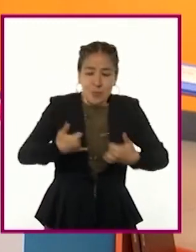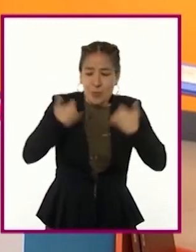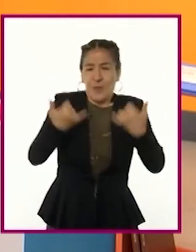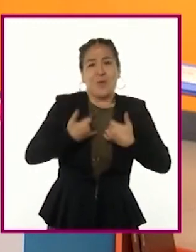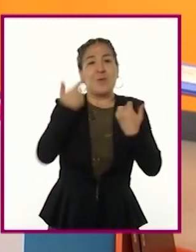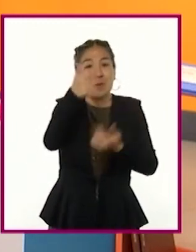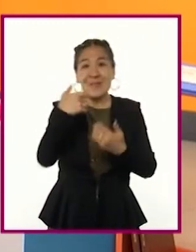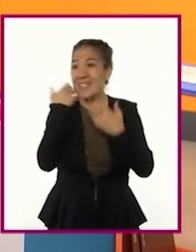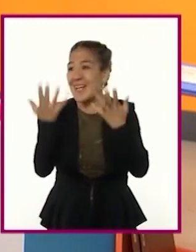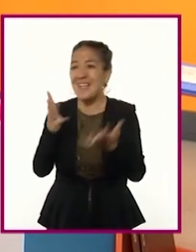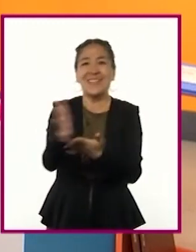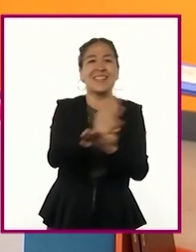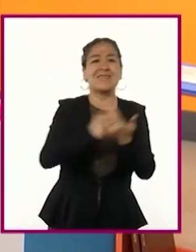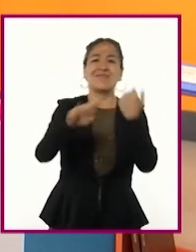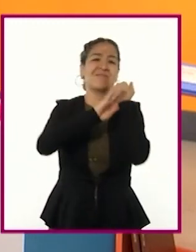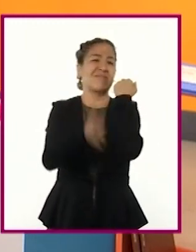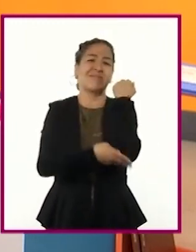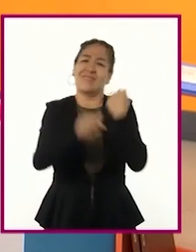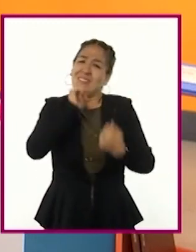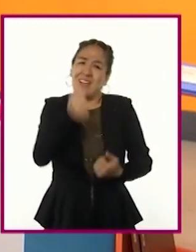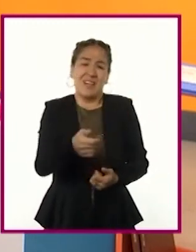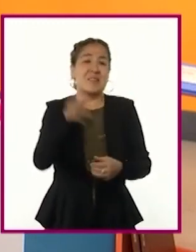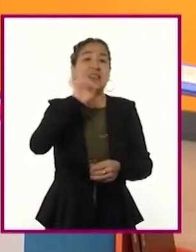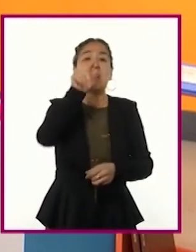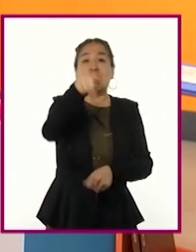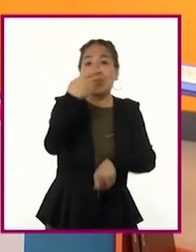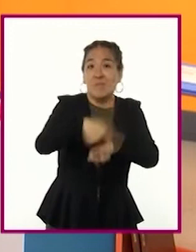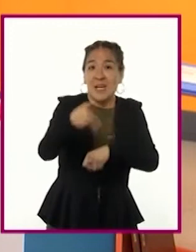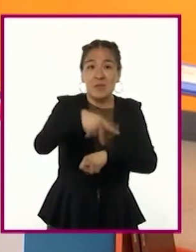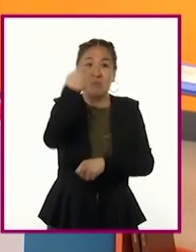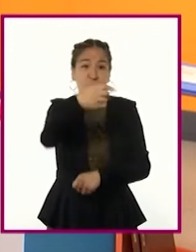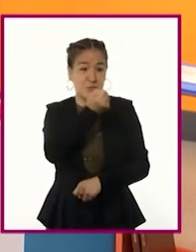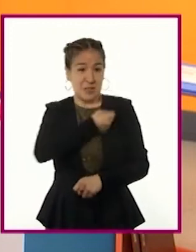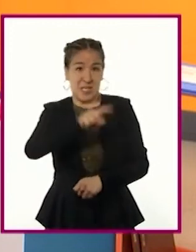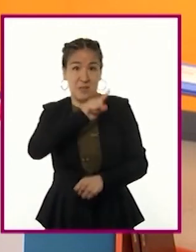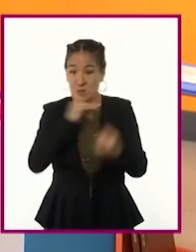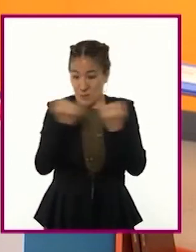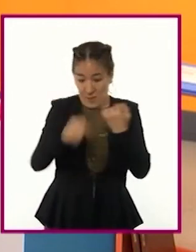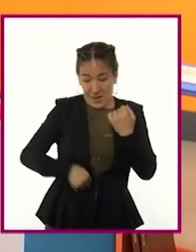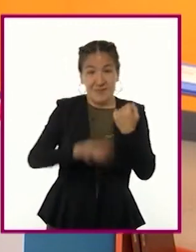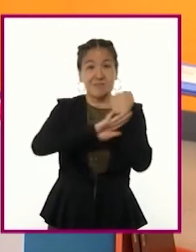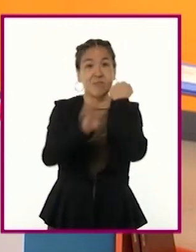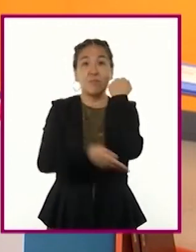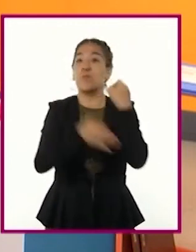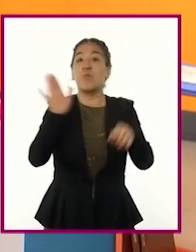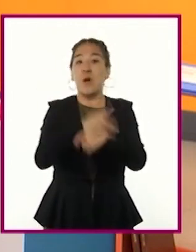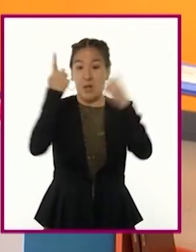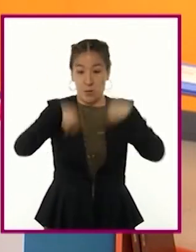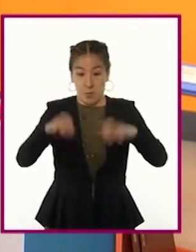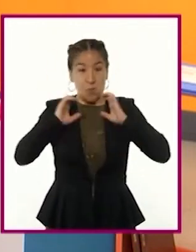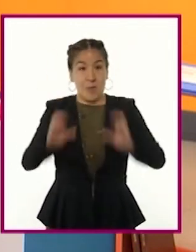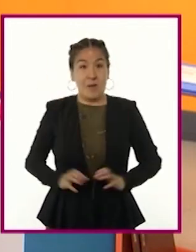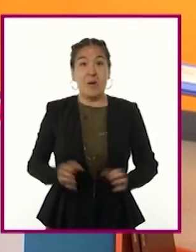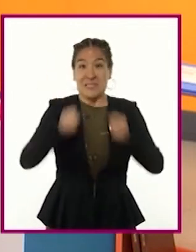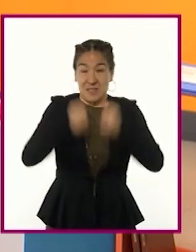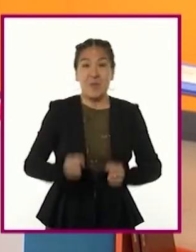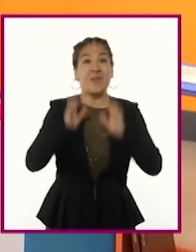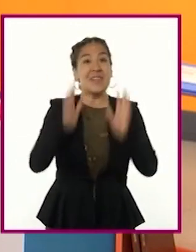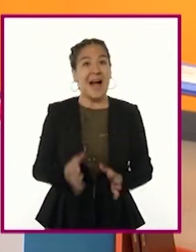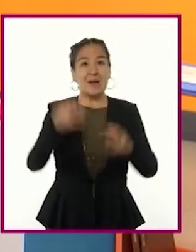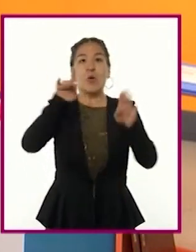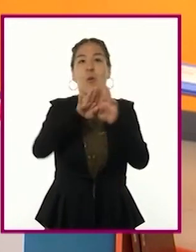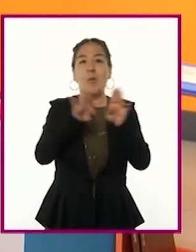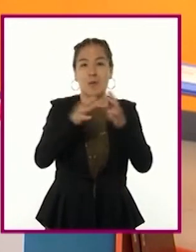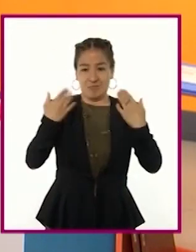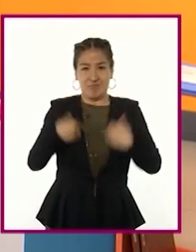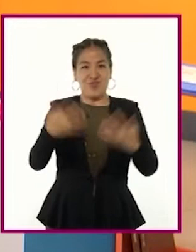que pondría en riesgo su salud y la del bebé, debido a que no han alcanzado su madurez sexual, obstaculizando a la